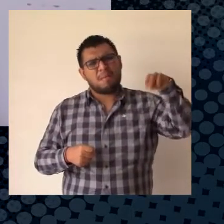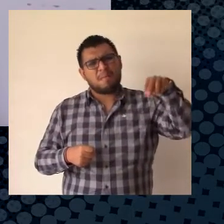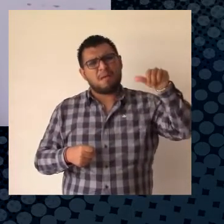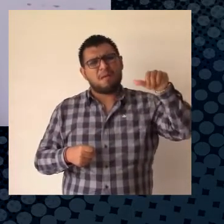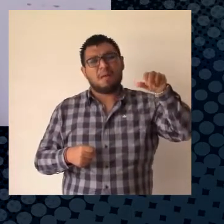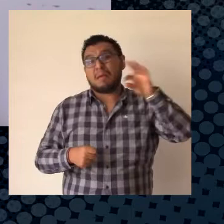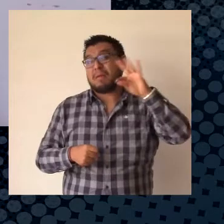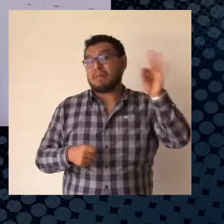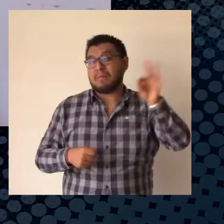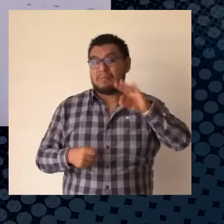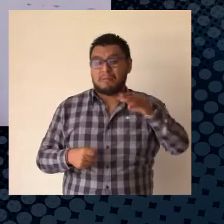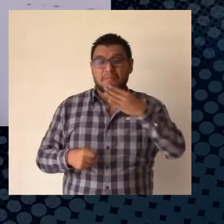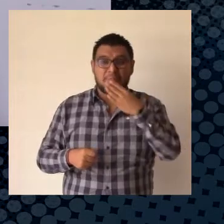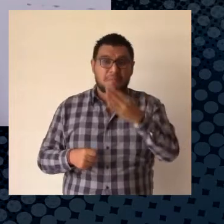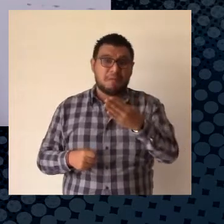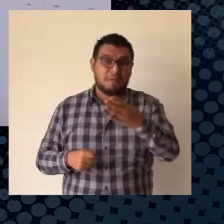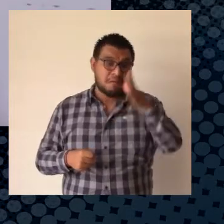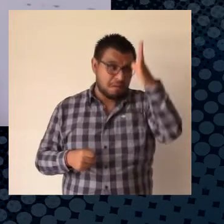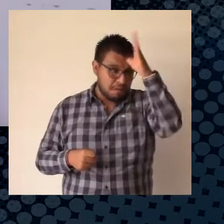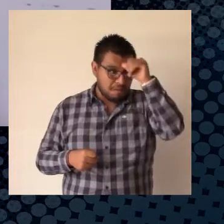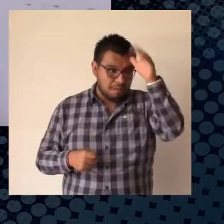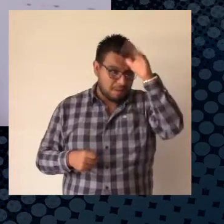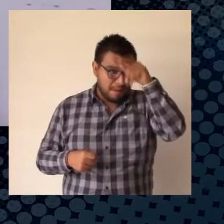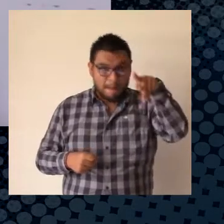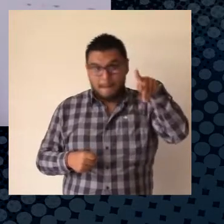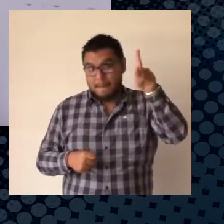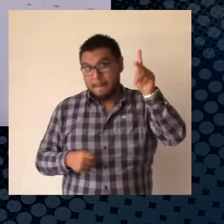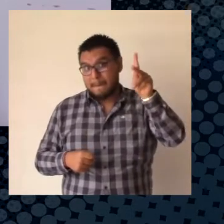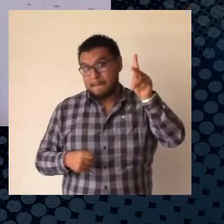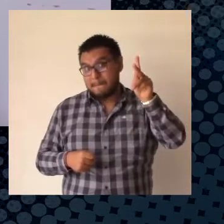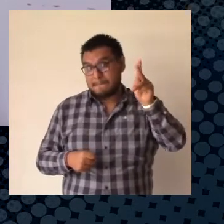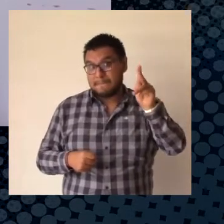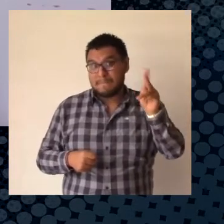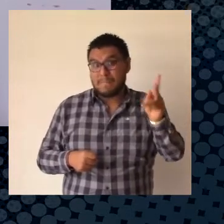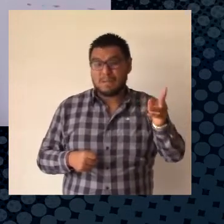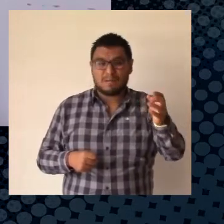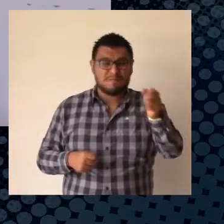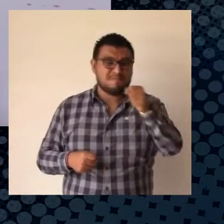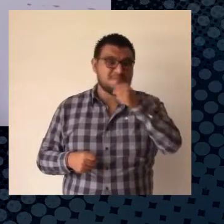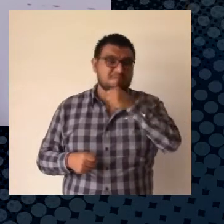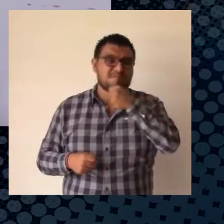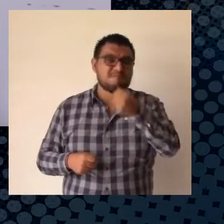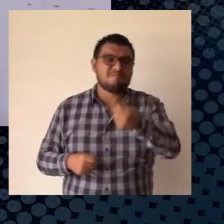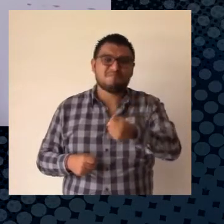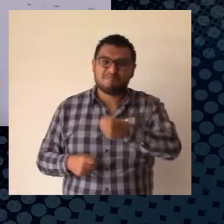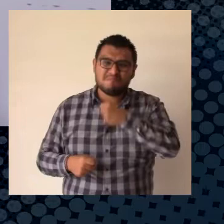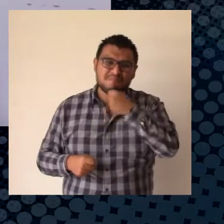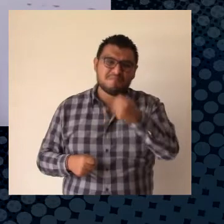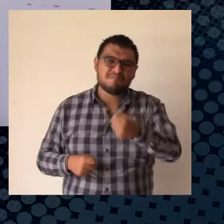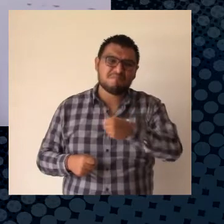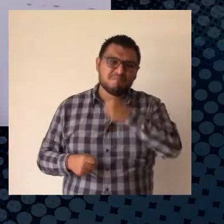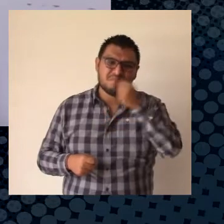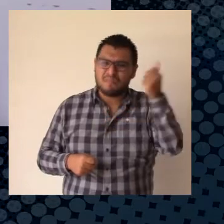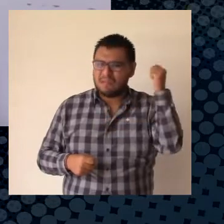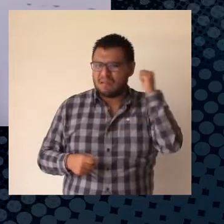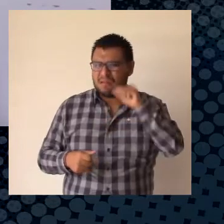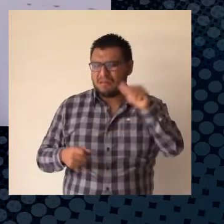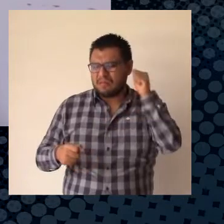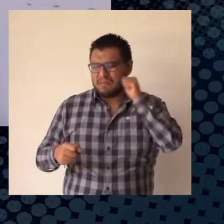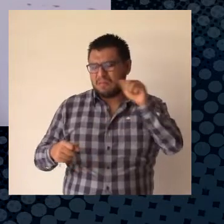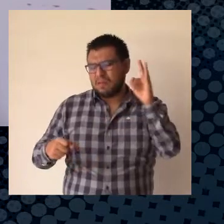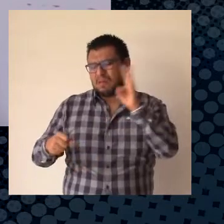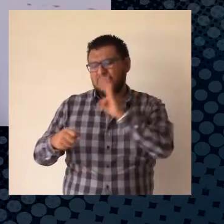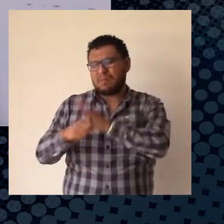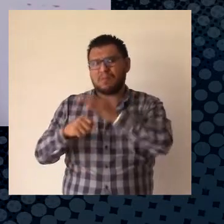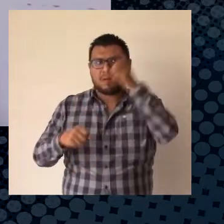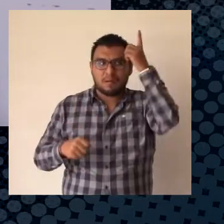de estar un poquito de desacuerdo, pero no estaban en murmurar y estar en contra de lo que Dios estaba